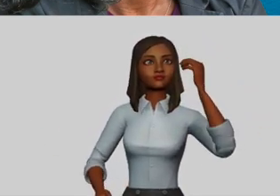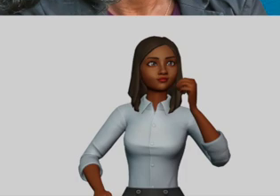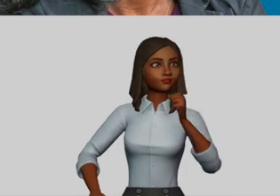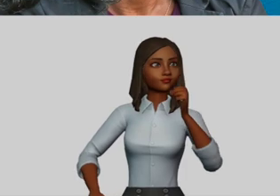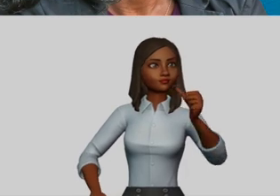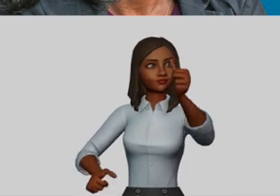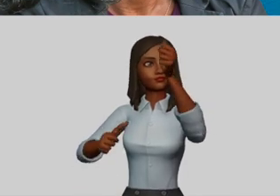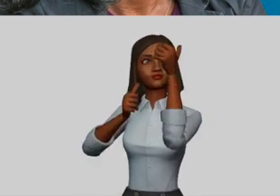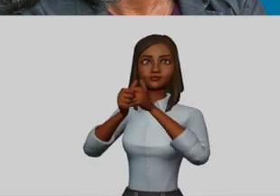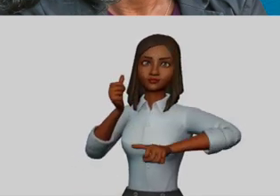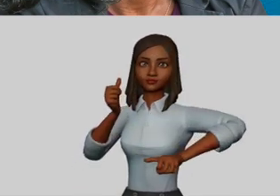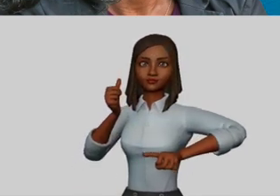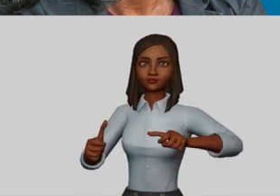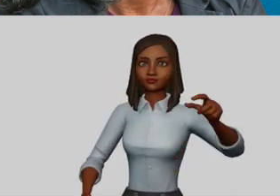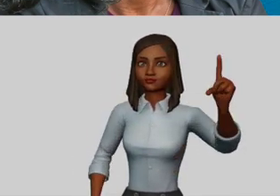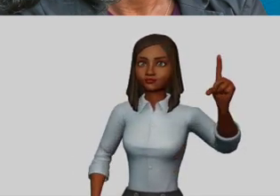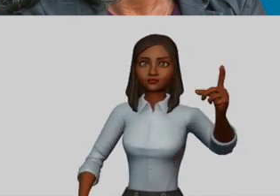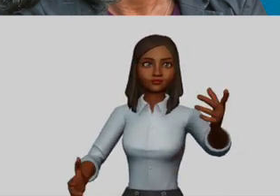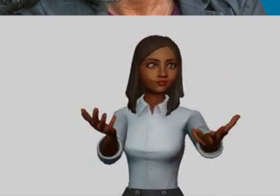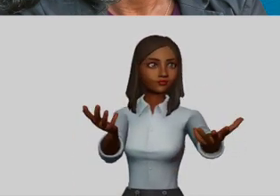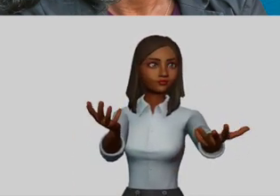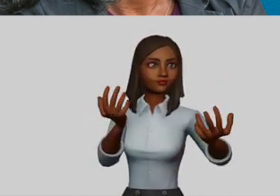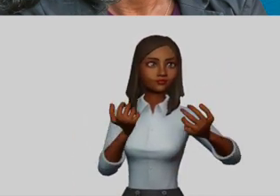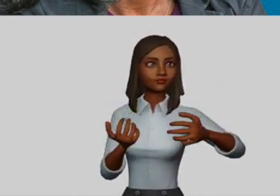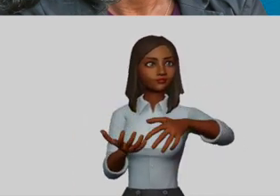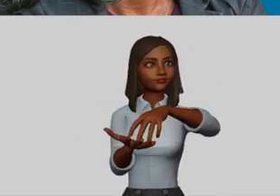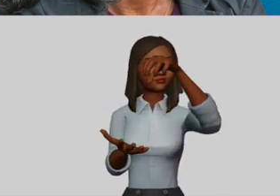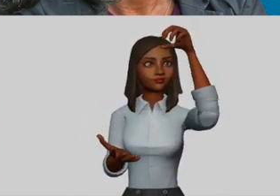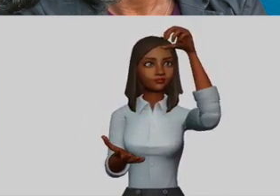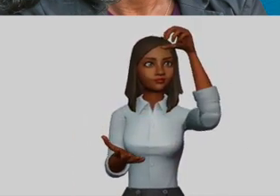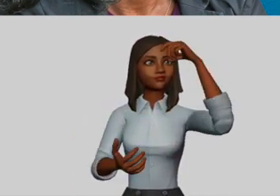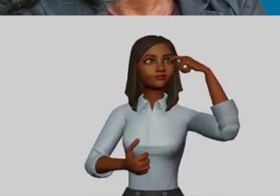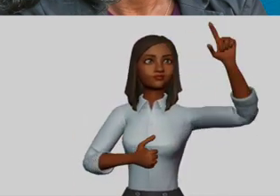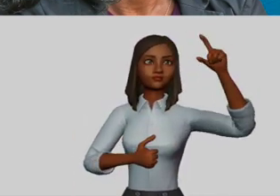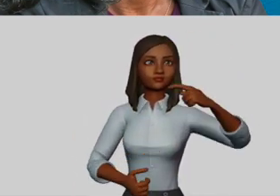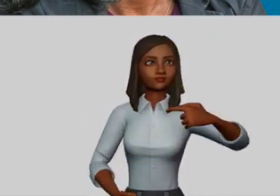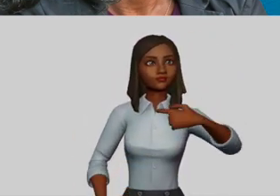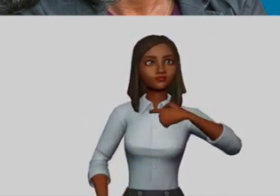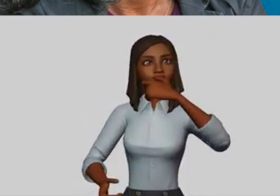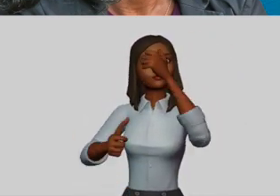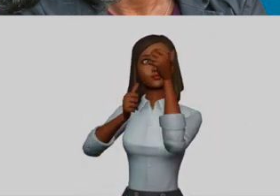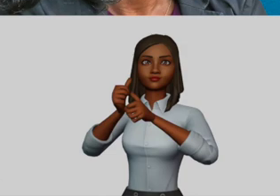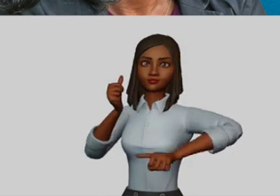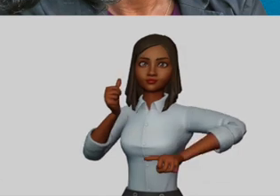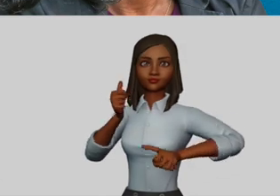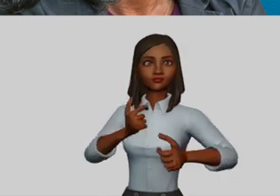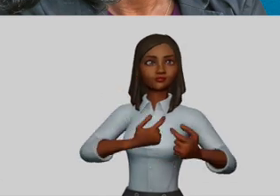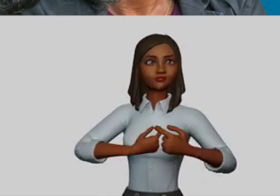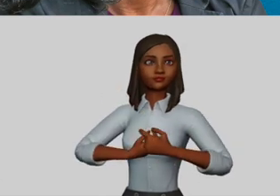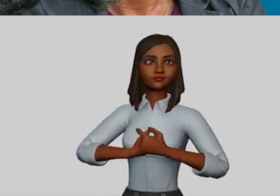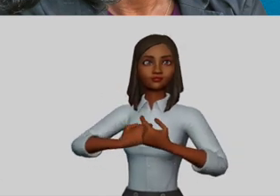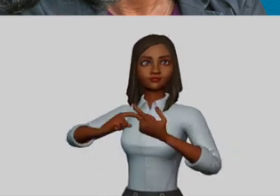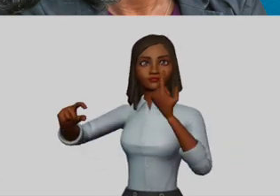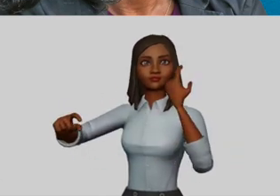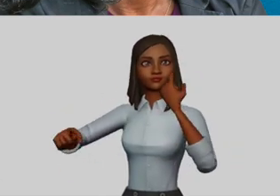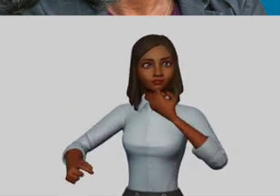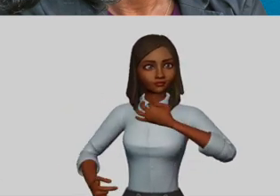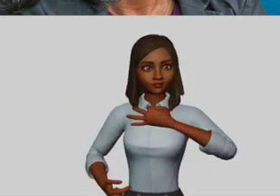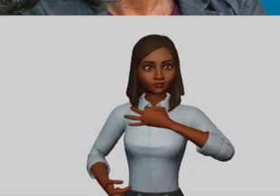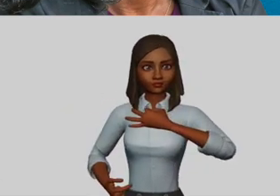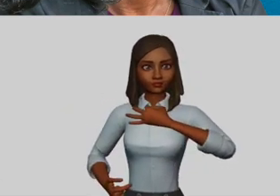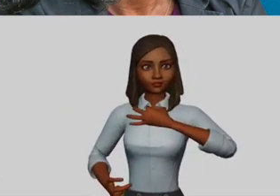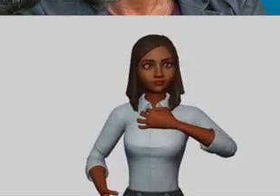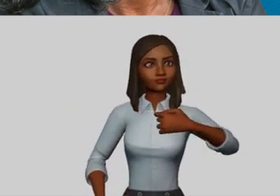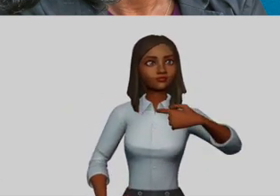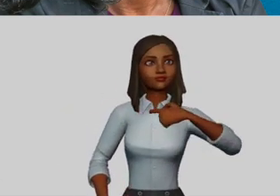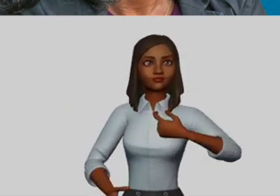mí. Entonces, cuando fui a la middle school, que estaba en el quinto de 8 al 9, se me volvió